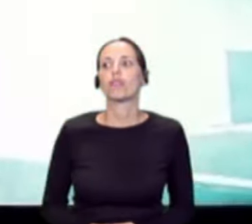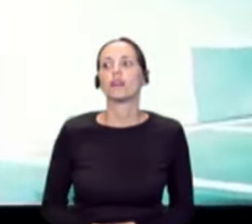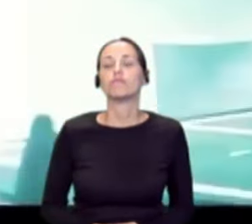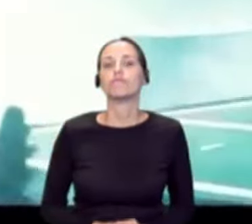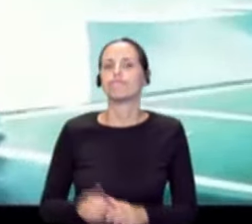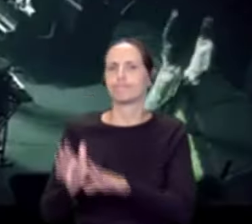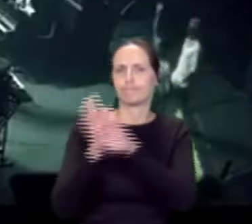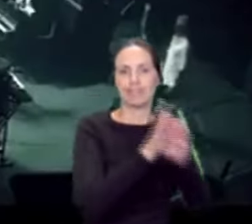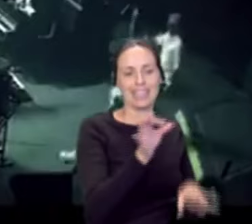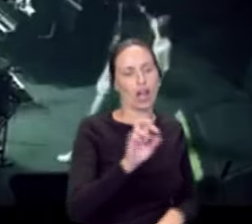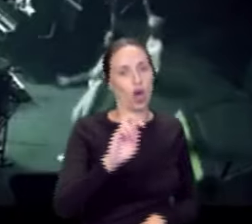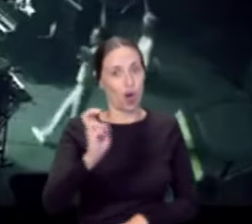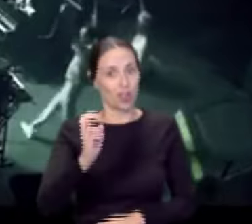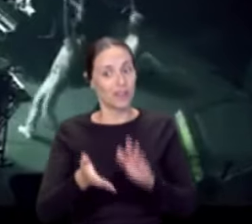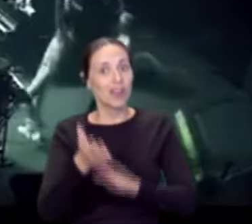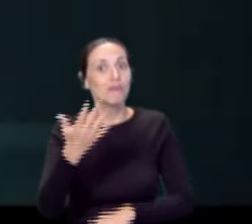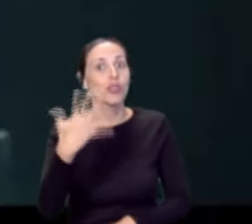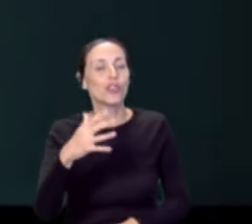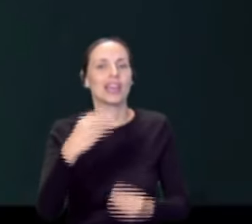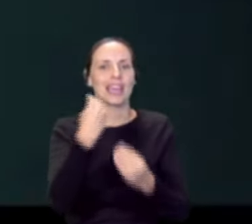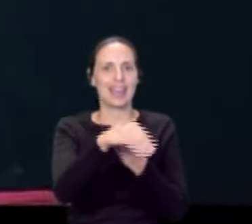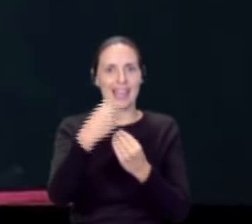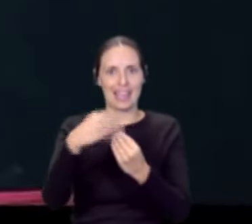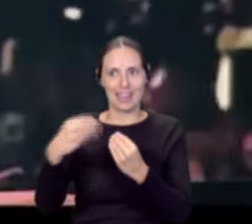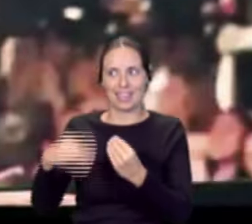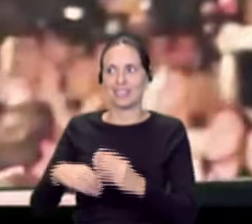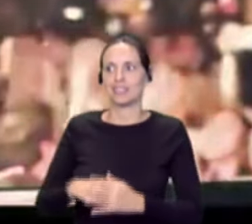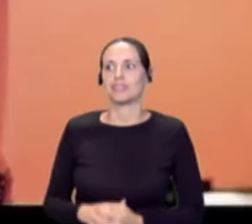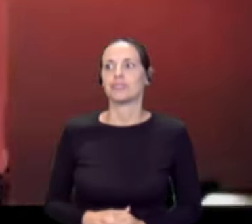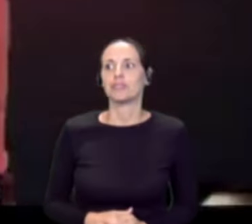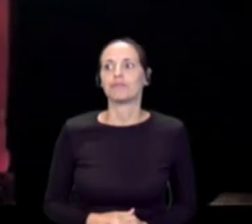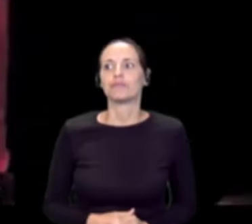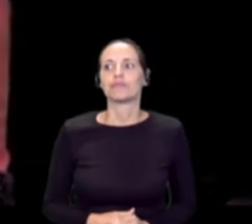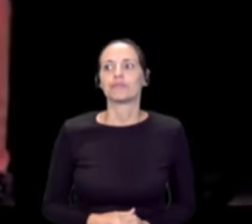Cambiamos de isla, nos vamos hasta Gran Canaria.